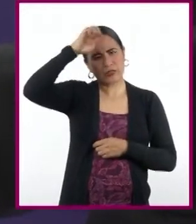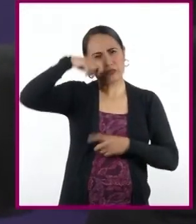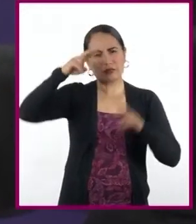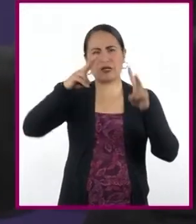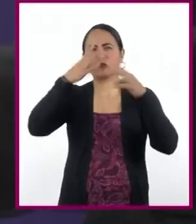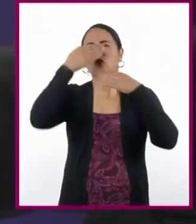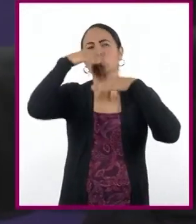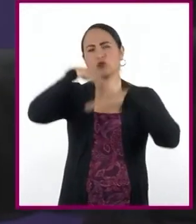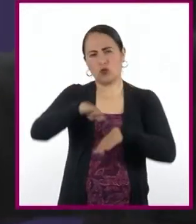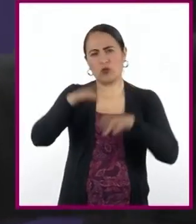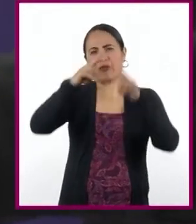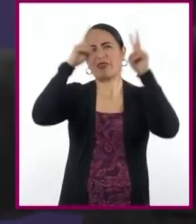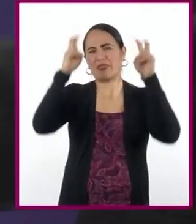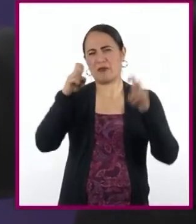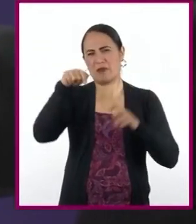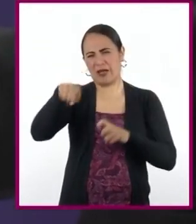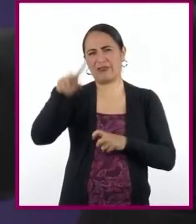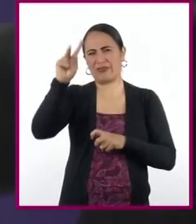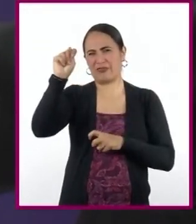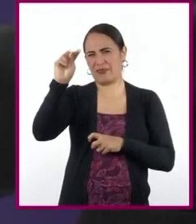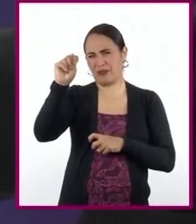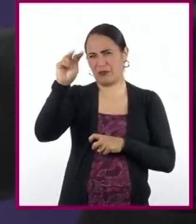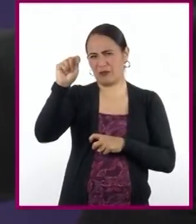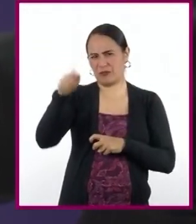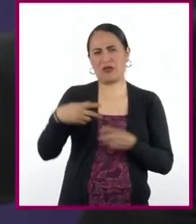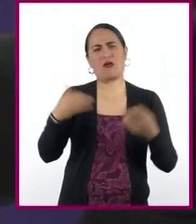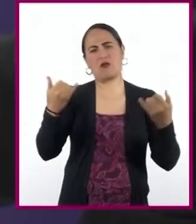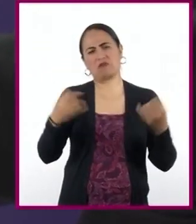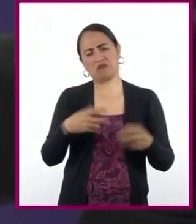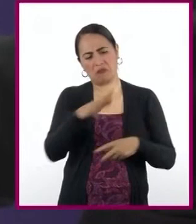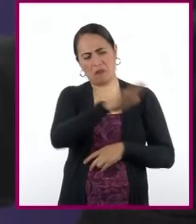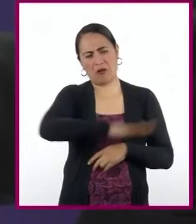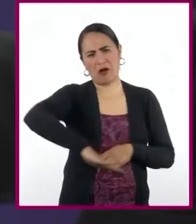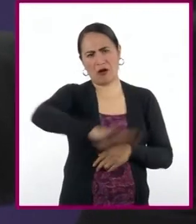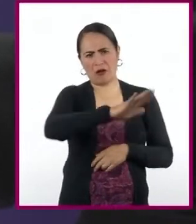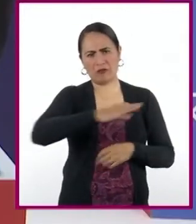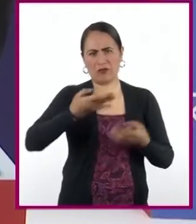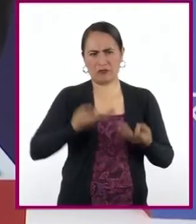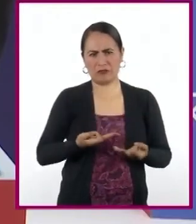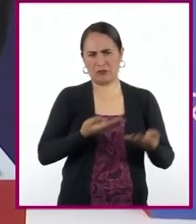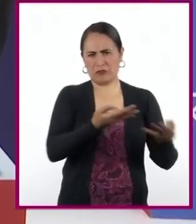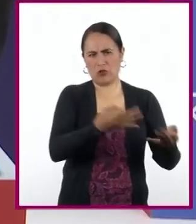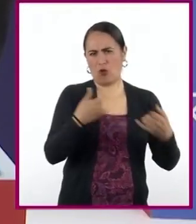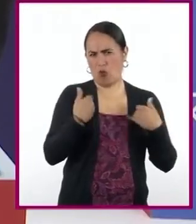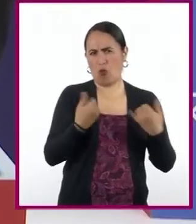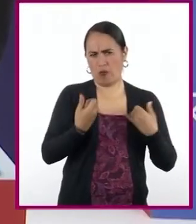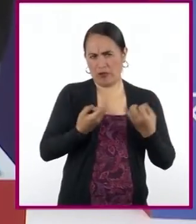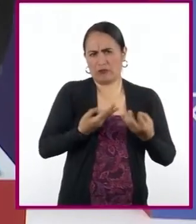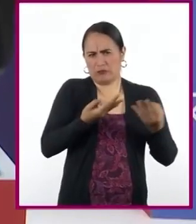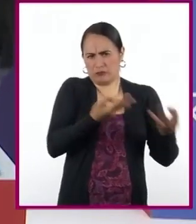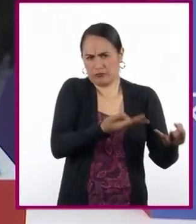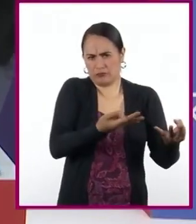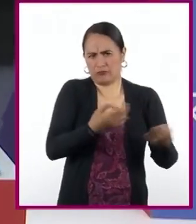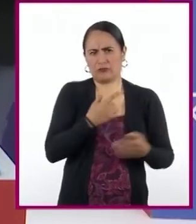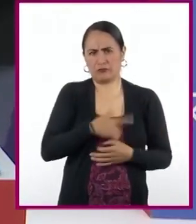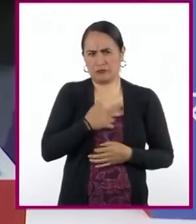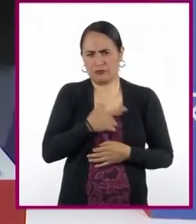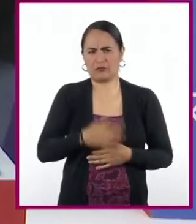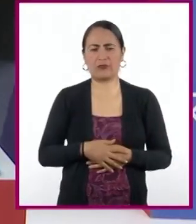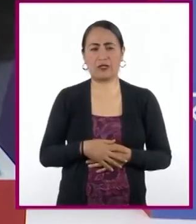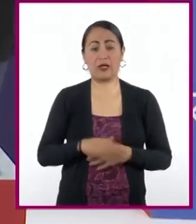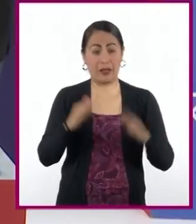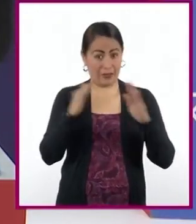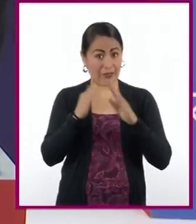los que ciertas series de televisión son atractivas para un público de su edad. Muy interesante. ¿Están listos en